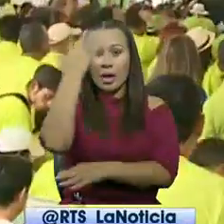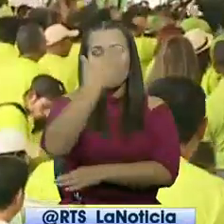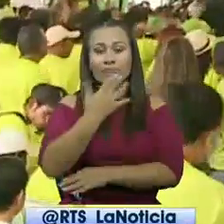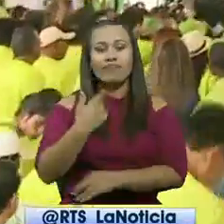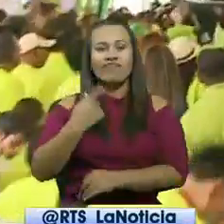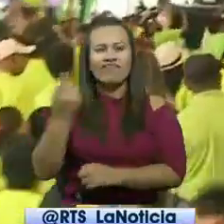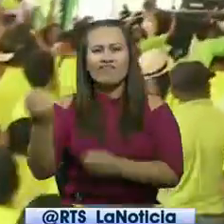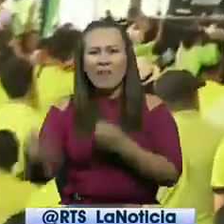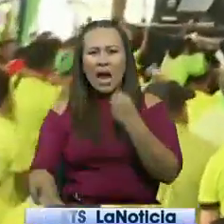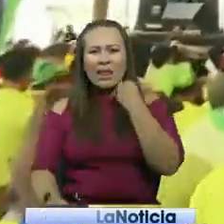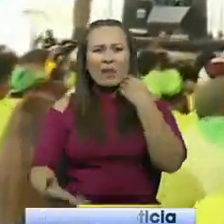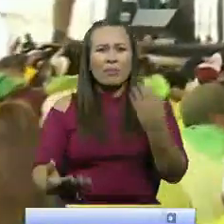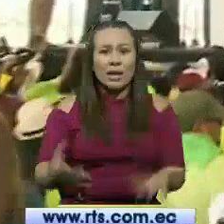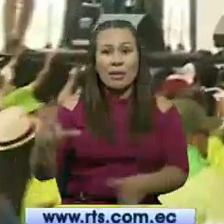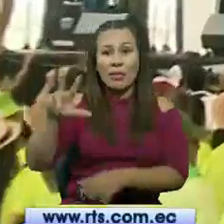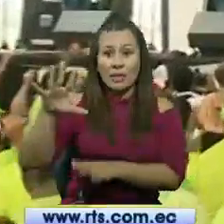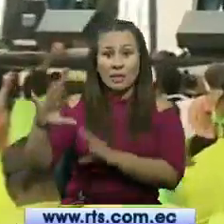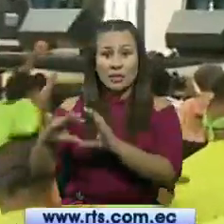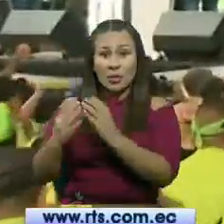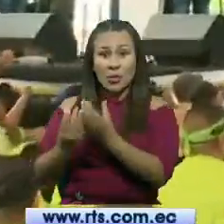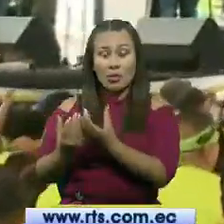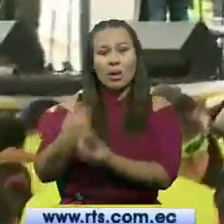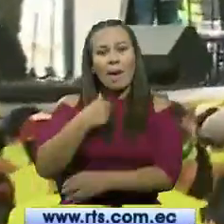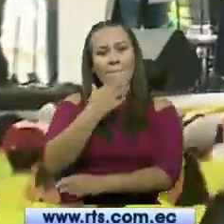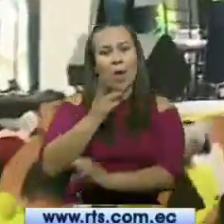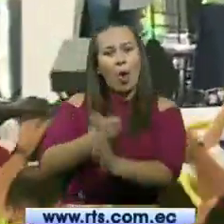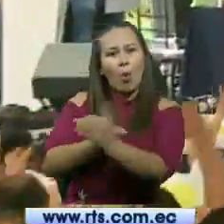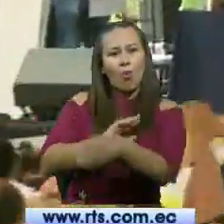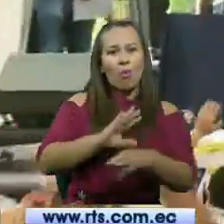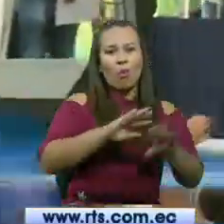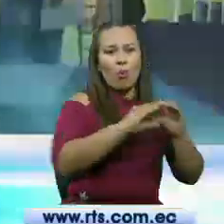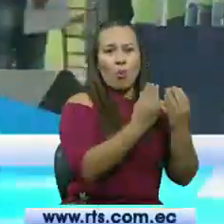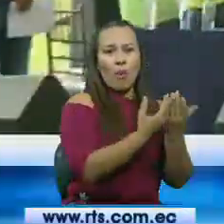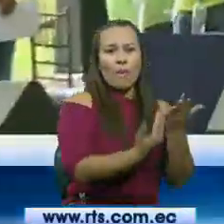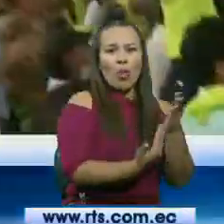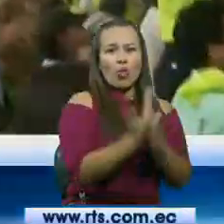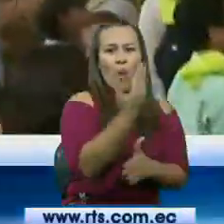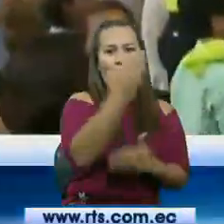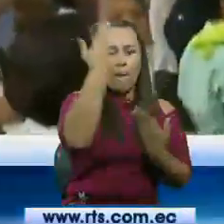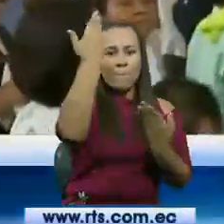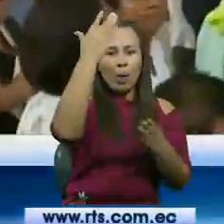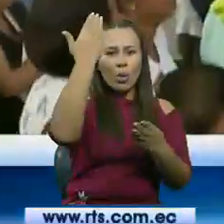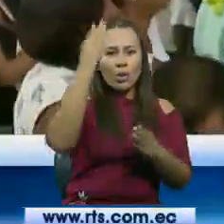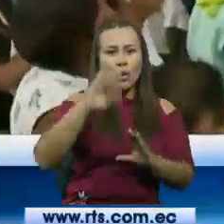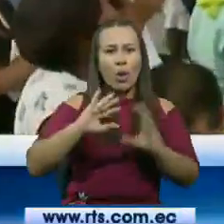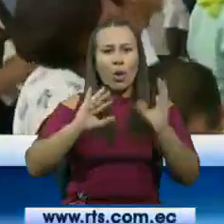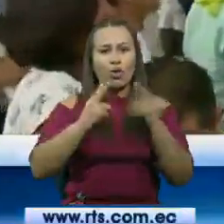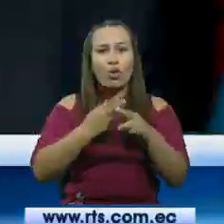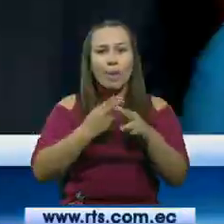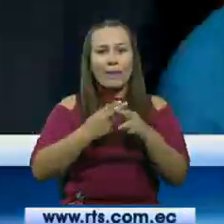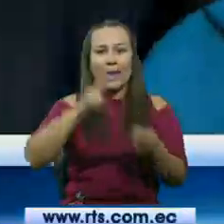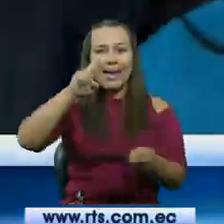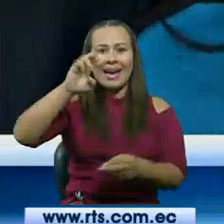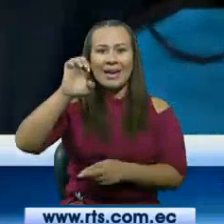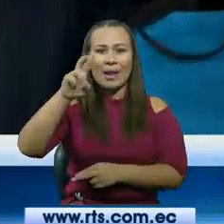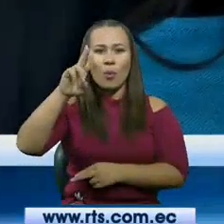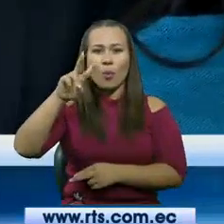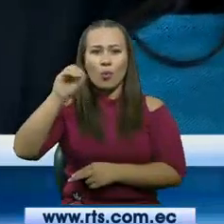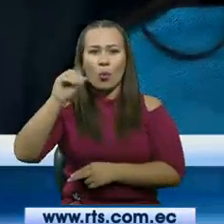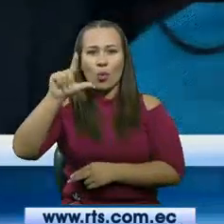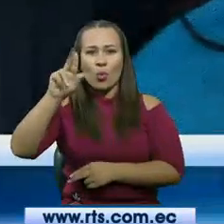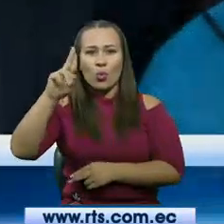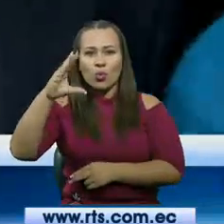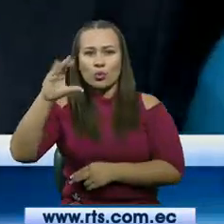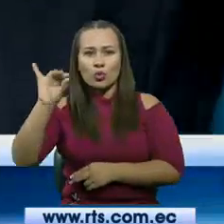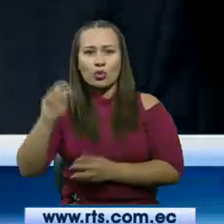perdían Alianza País, iniciarían inmediatamente la construcción de la organización política Revolución Ciudadana. Regresamos a la